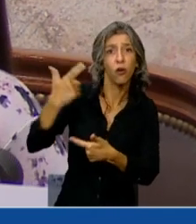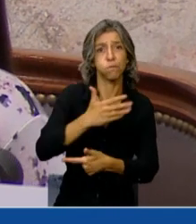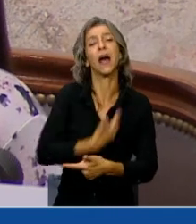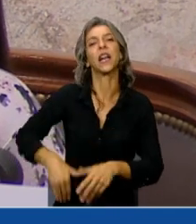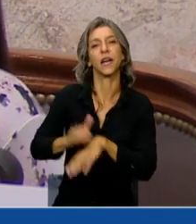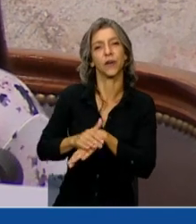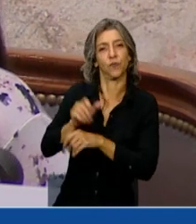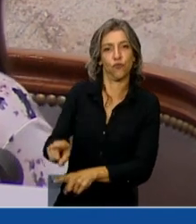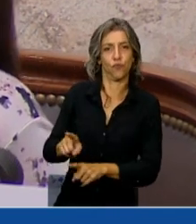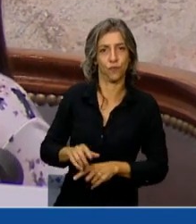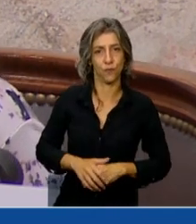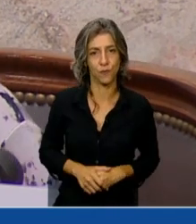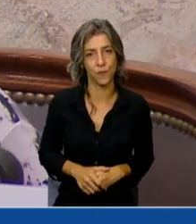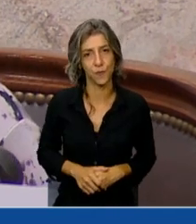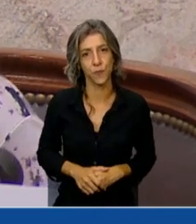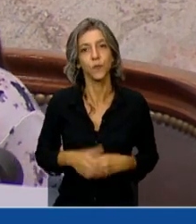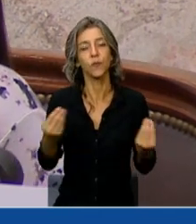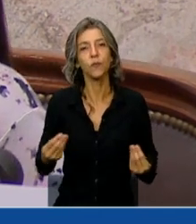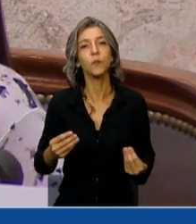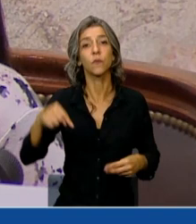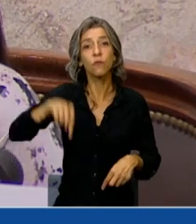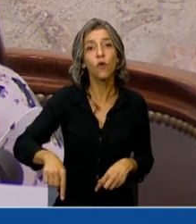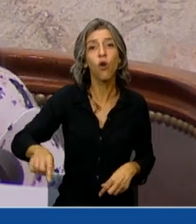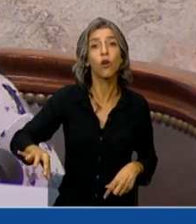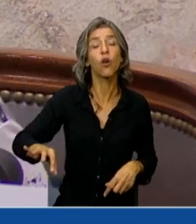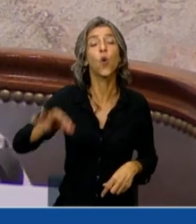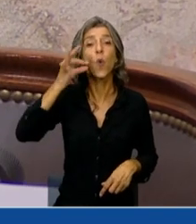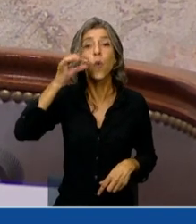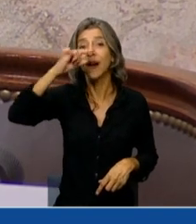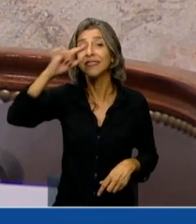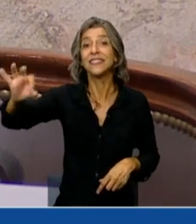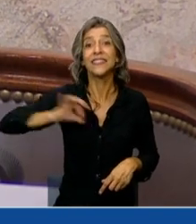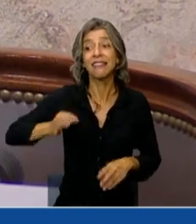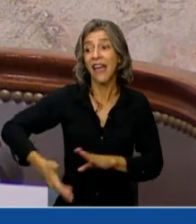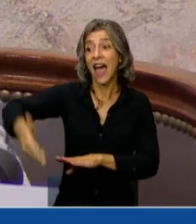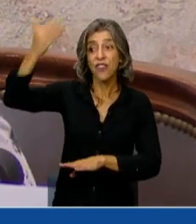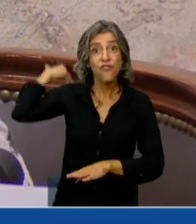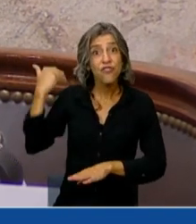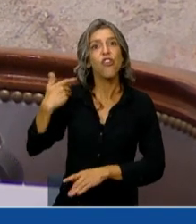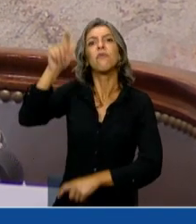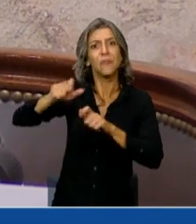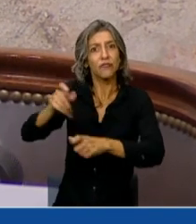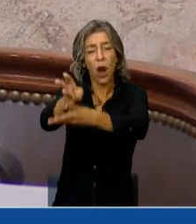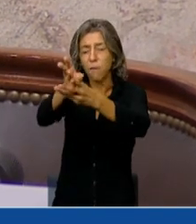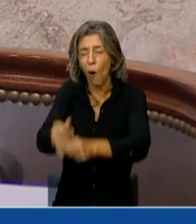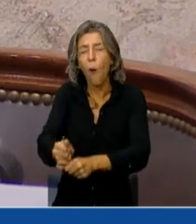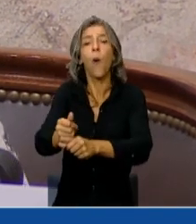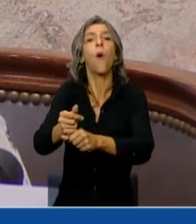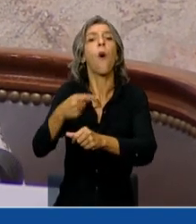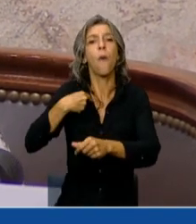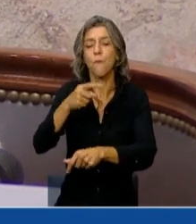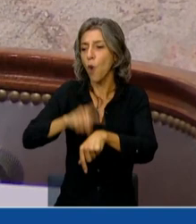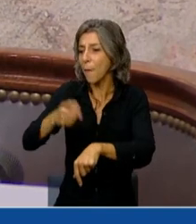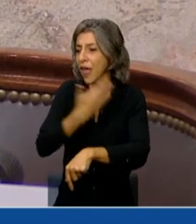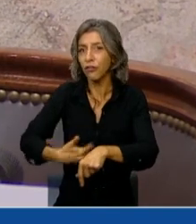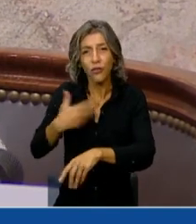nunca, a 47 años del golpe genocida, podemos decir